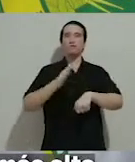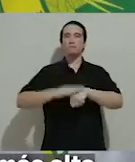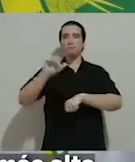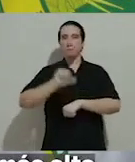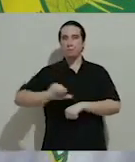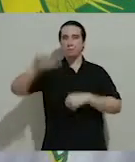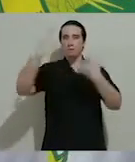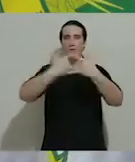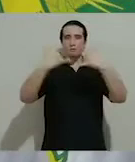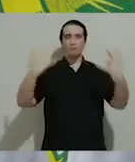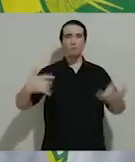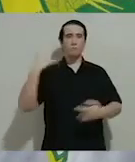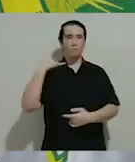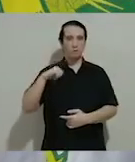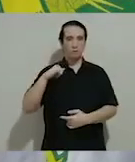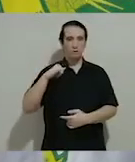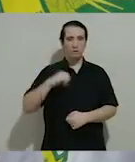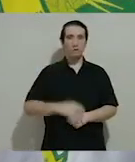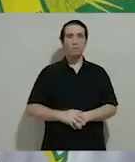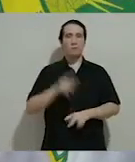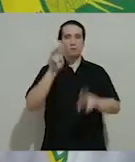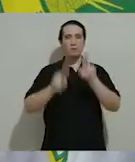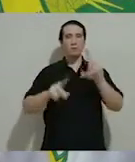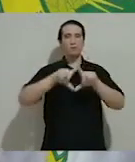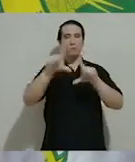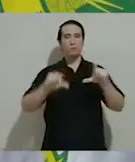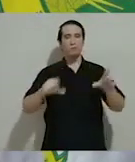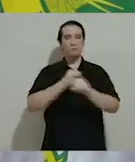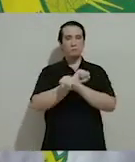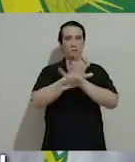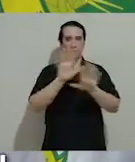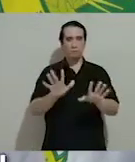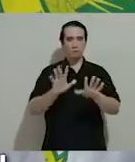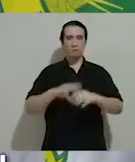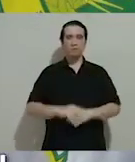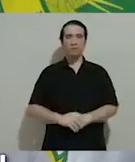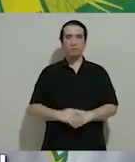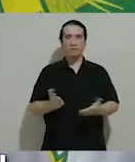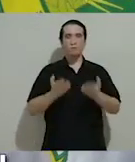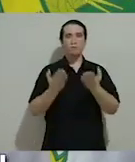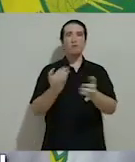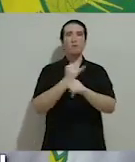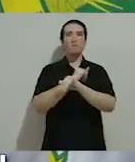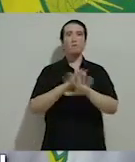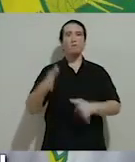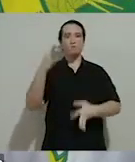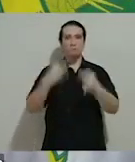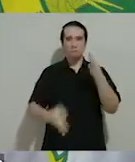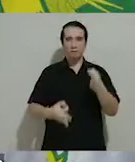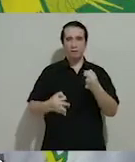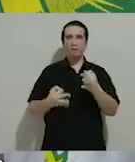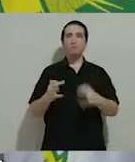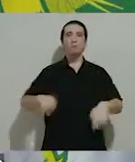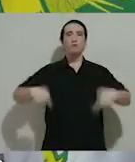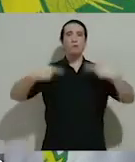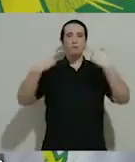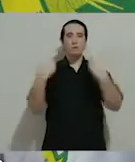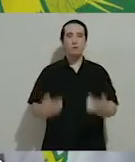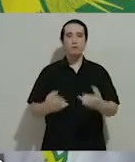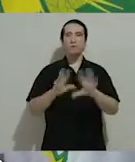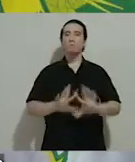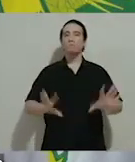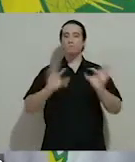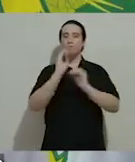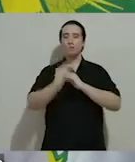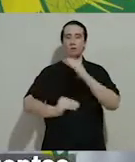calificación más alta en la historia de Yucatán en el Índice Nacional de Transparencia y Disponibilidad de la Información Fiscal, lo que representa